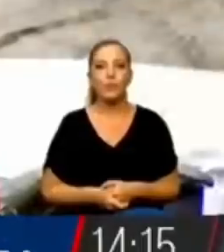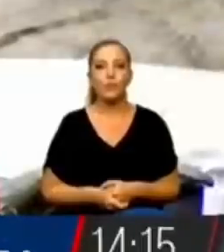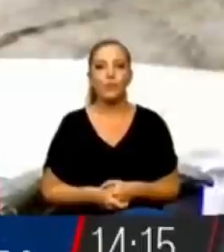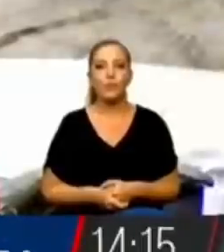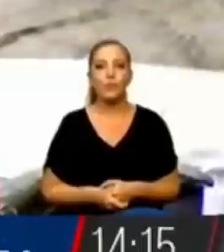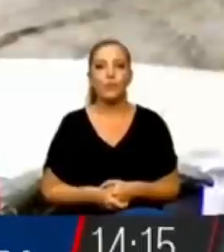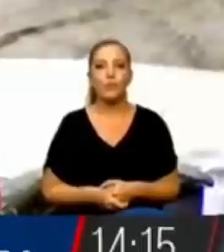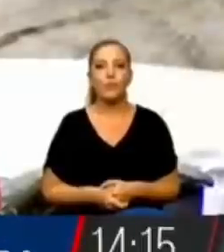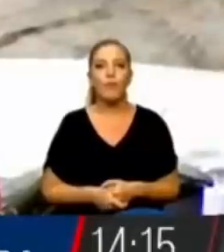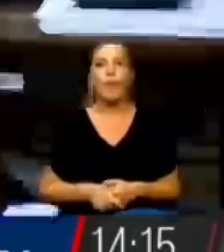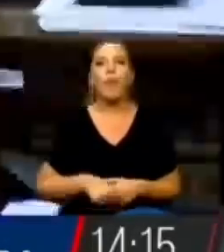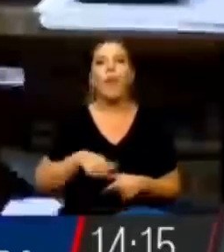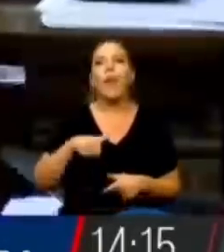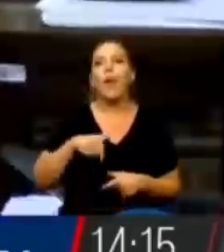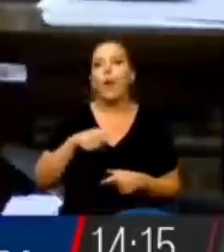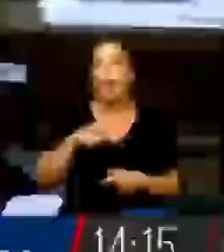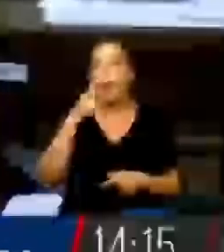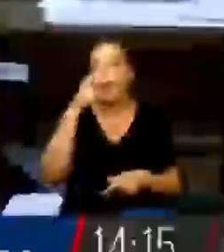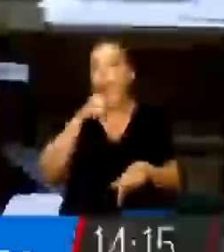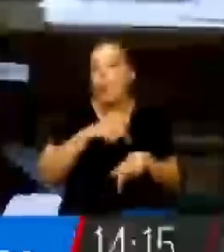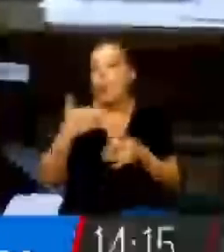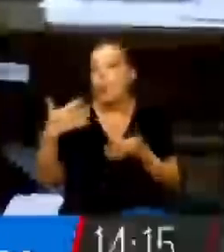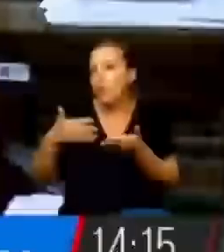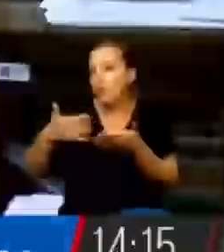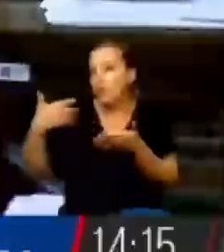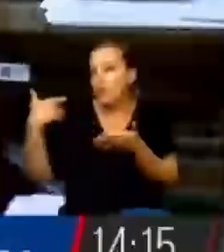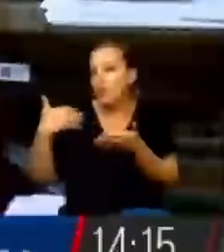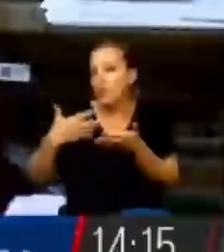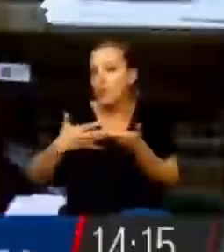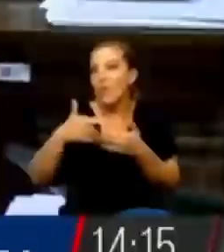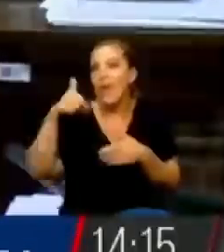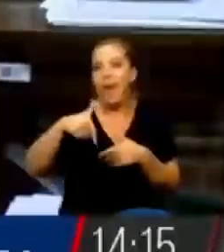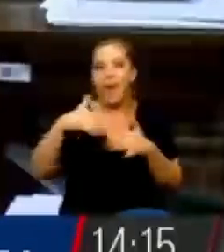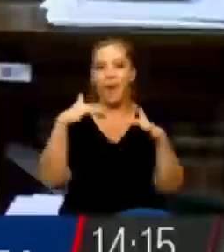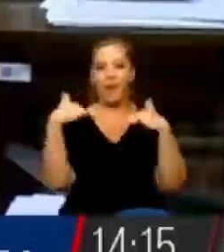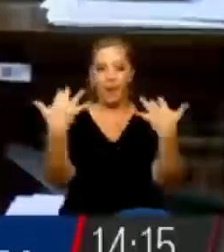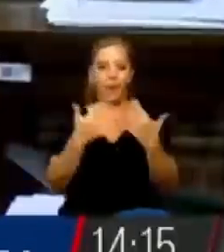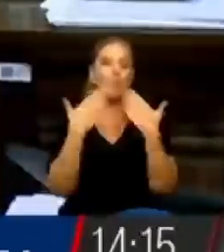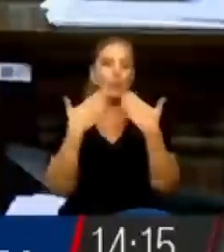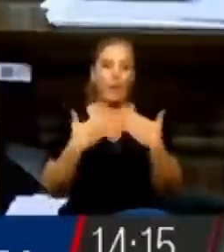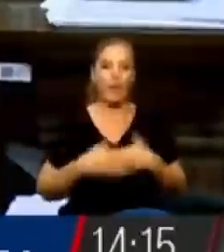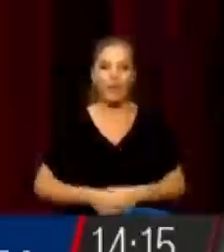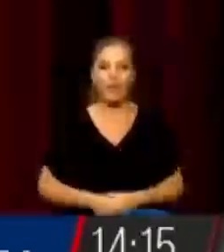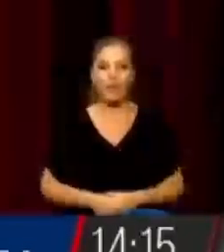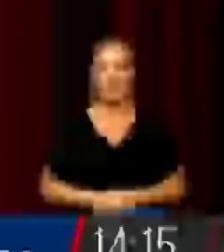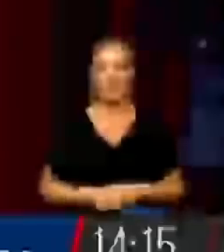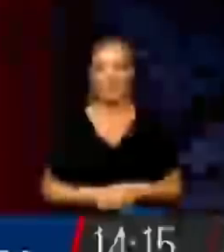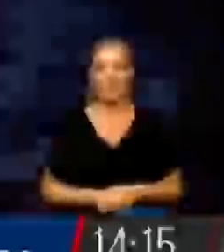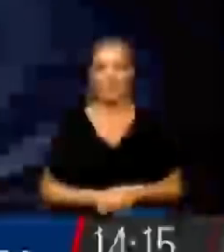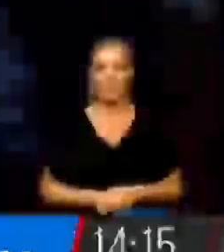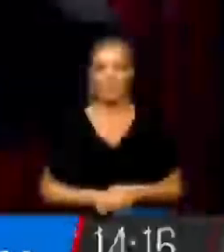últimos momentos aquí en esta, o últimos días o jornadas aquí en esta Cámara. Muchas gracias. Bueno.